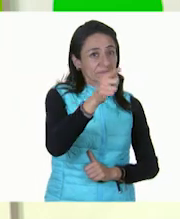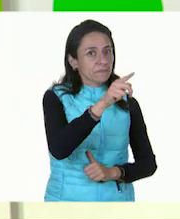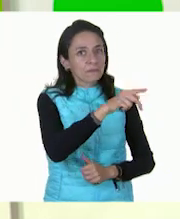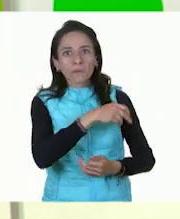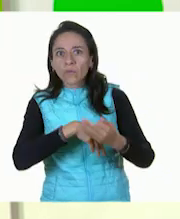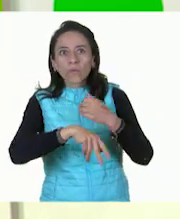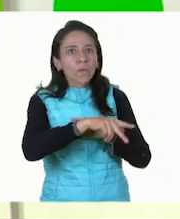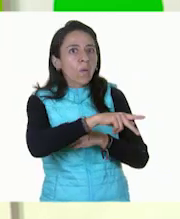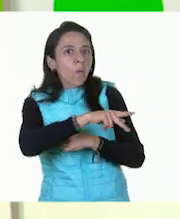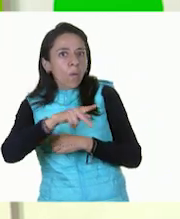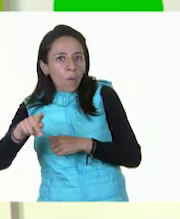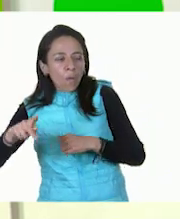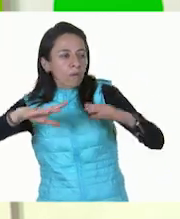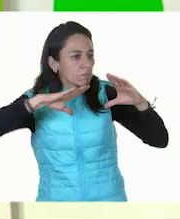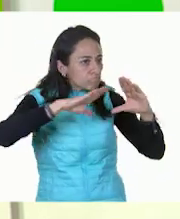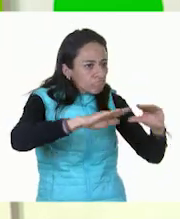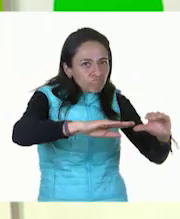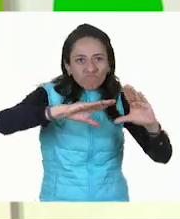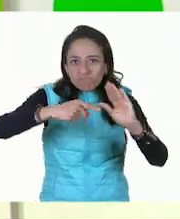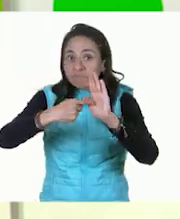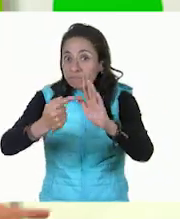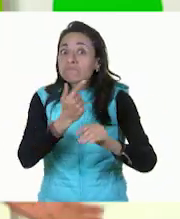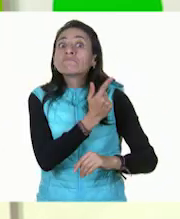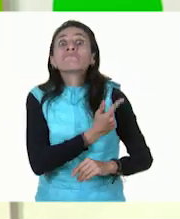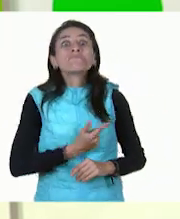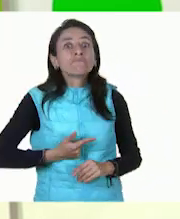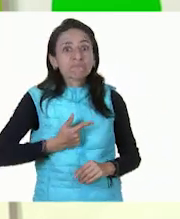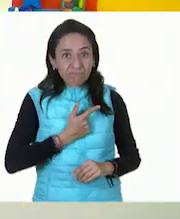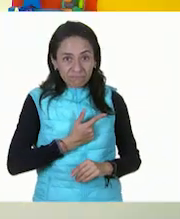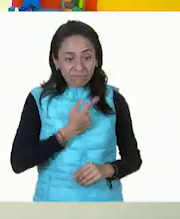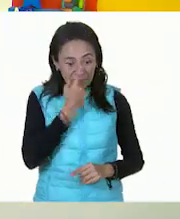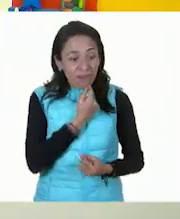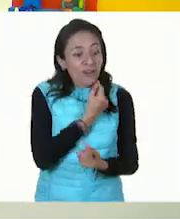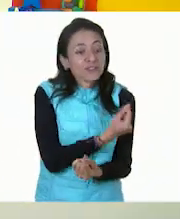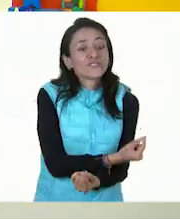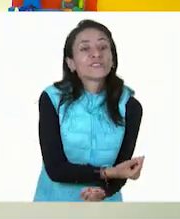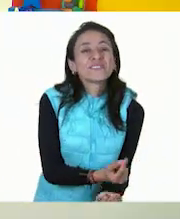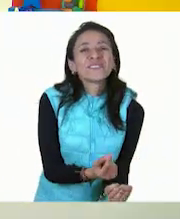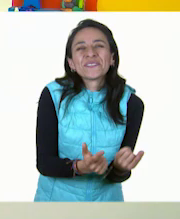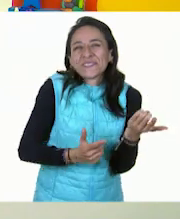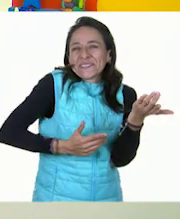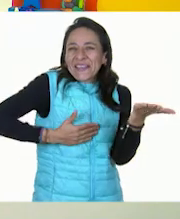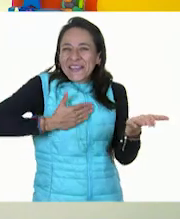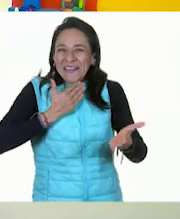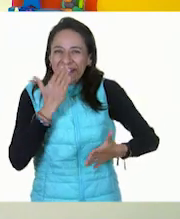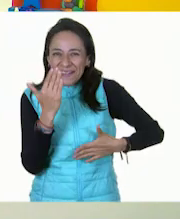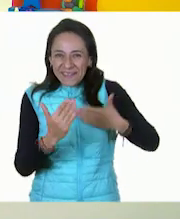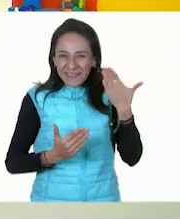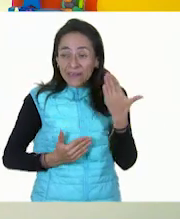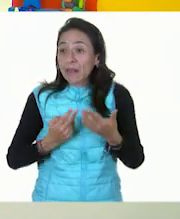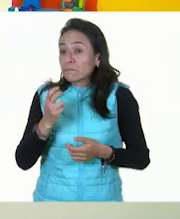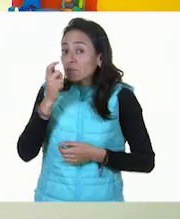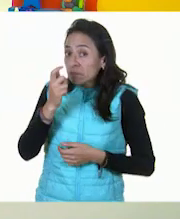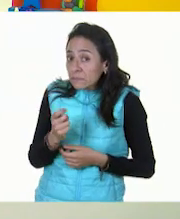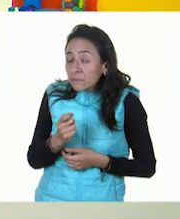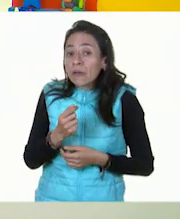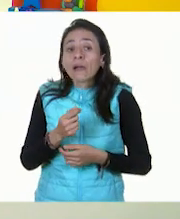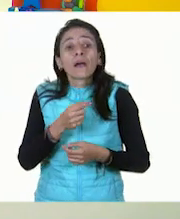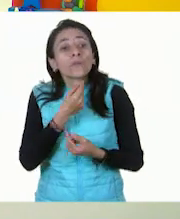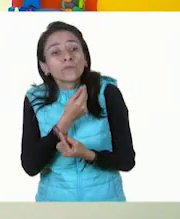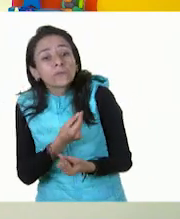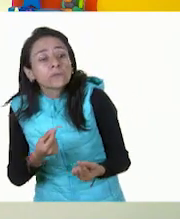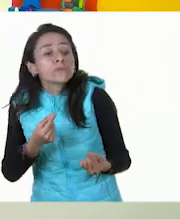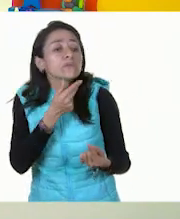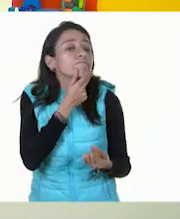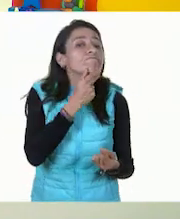gustaba enseñar y a todos los niños alegrar, ayudando a todos los niños y a las niñas a aprender